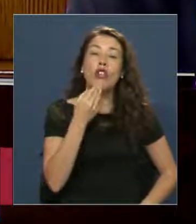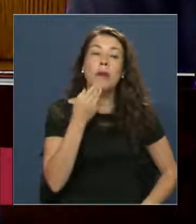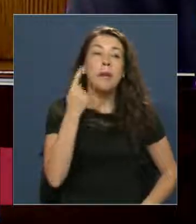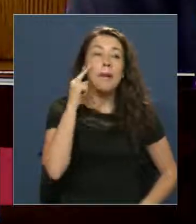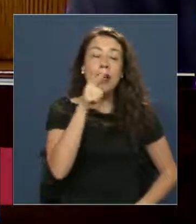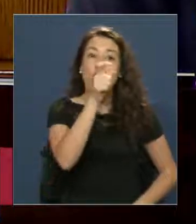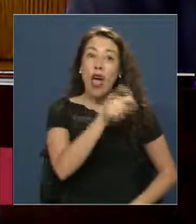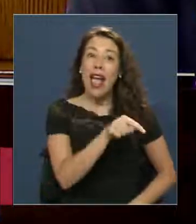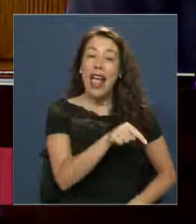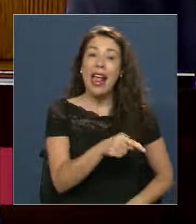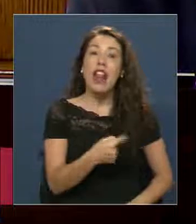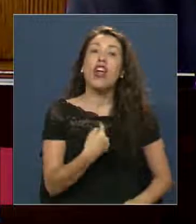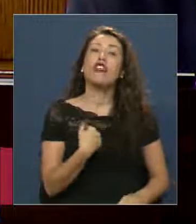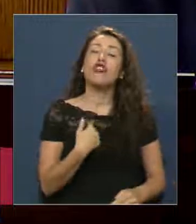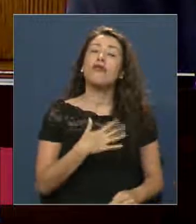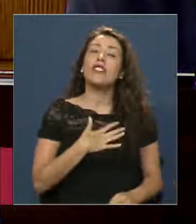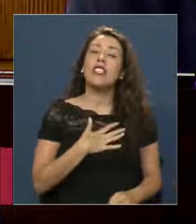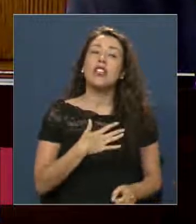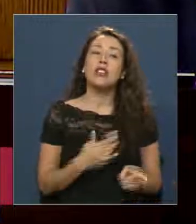es uno del cual yo considero